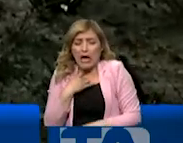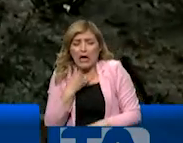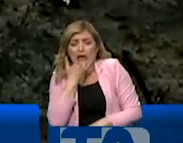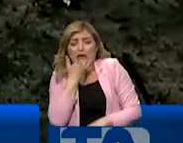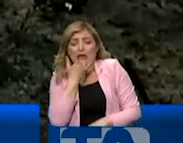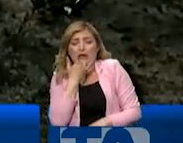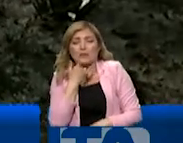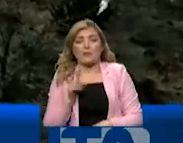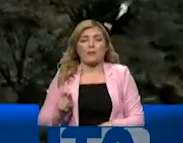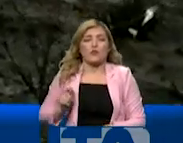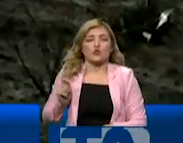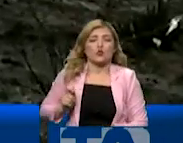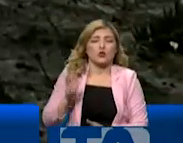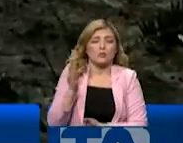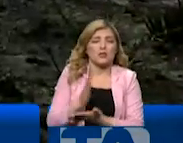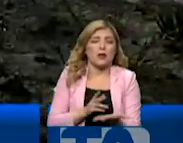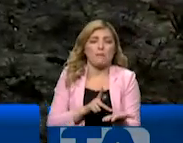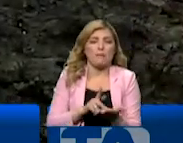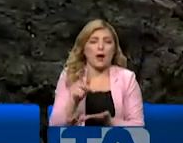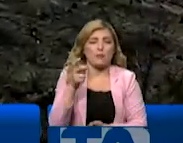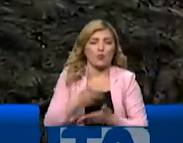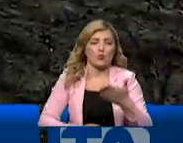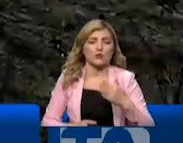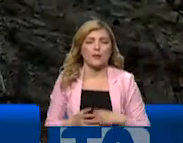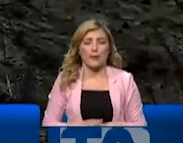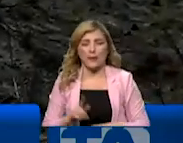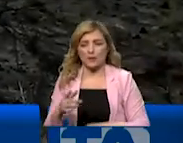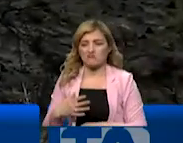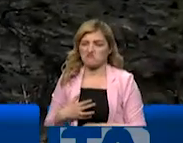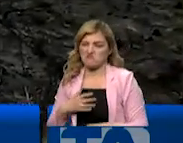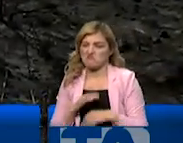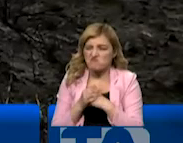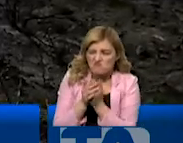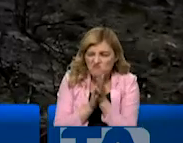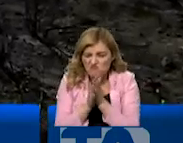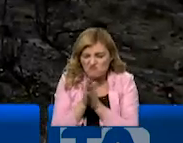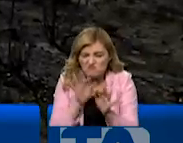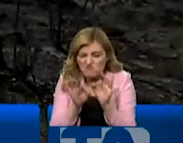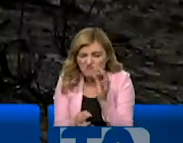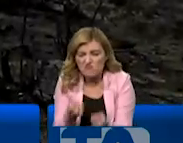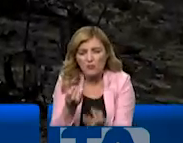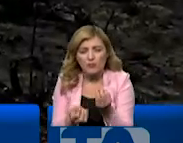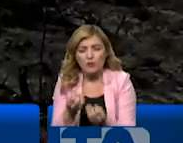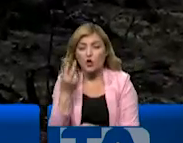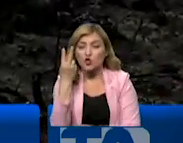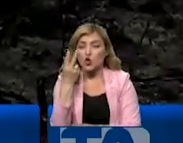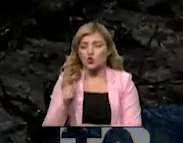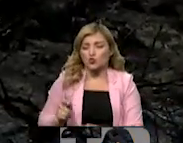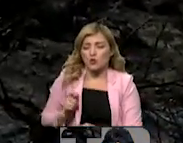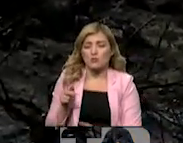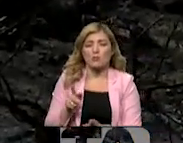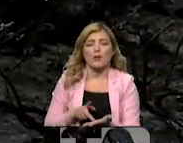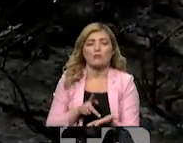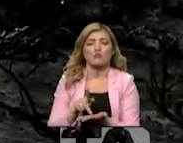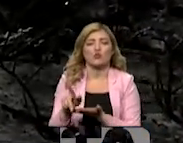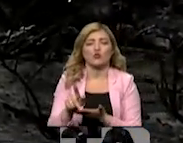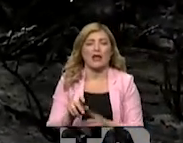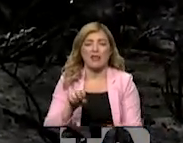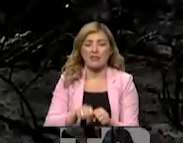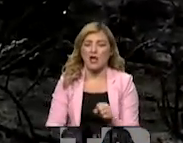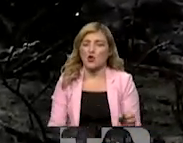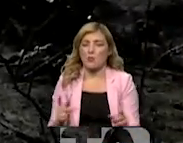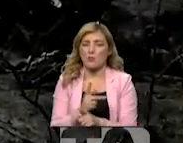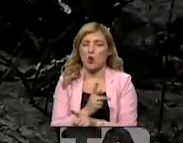básico y voluntario son dos salarios básicos que inclusive si es que hay algún tipo de daño mayores con